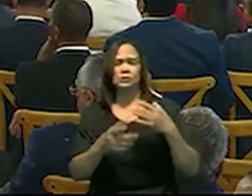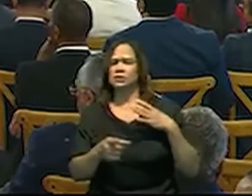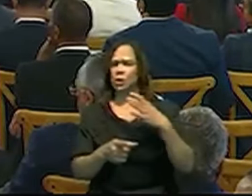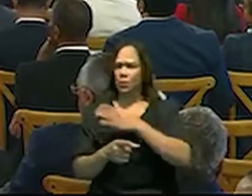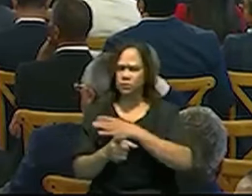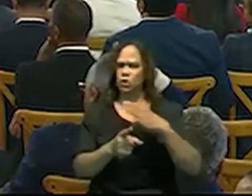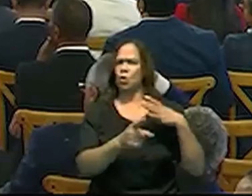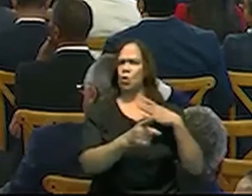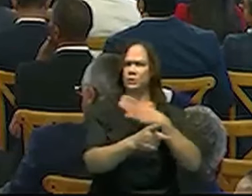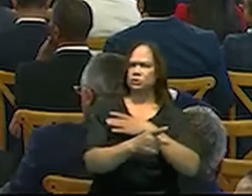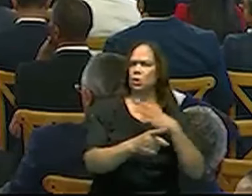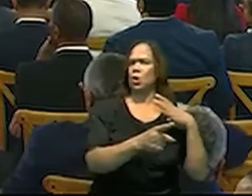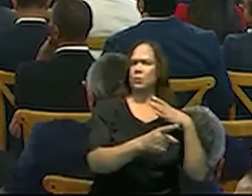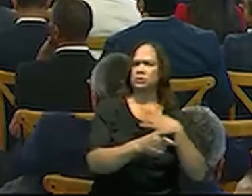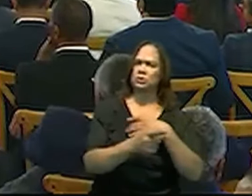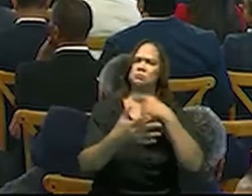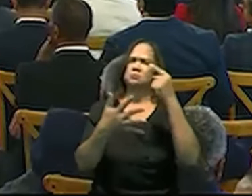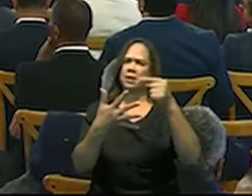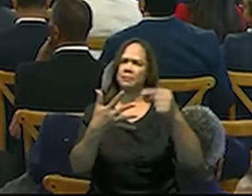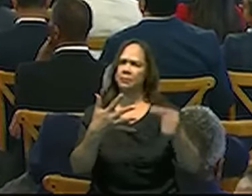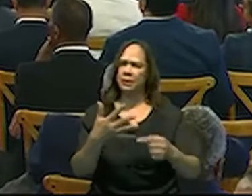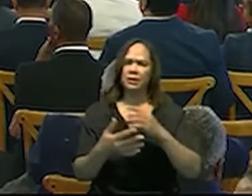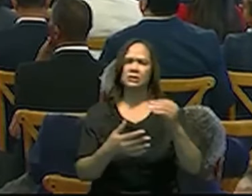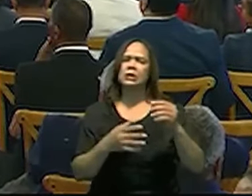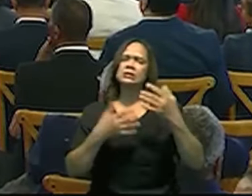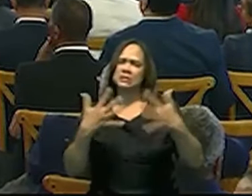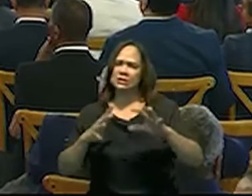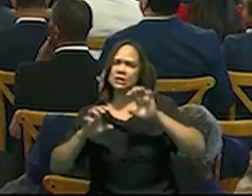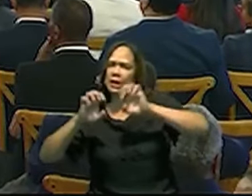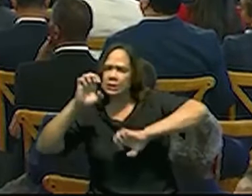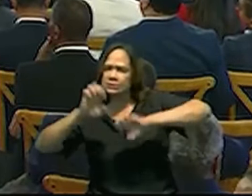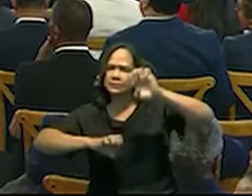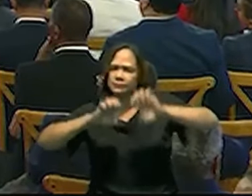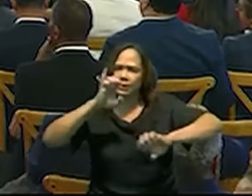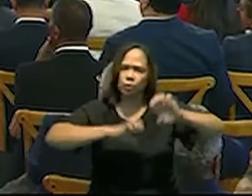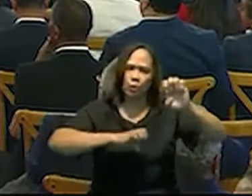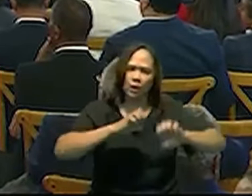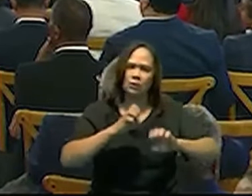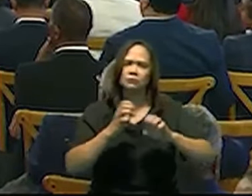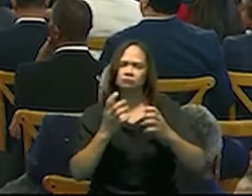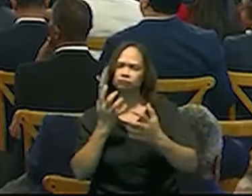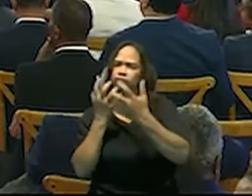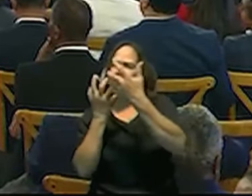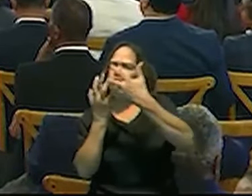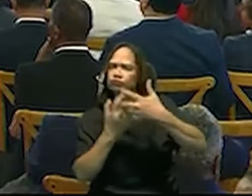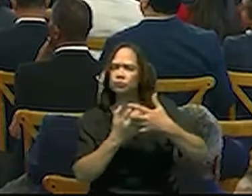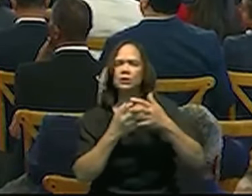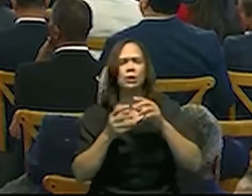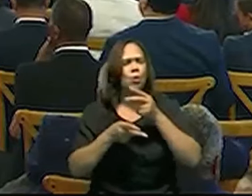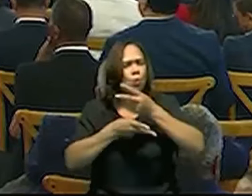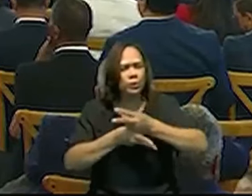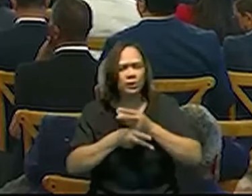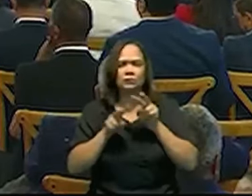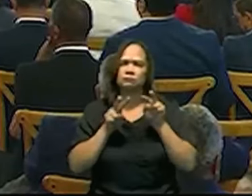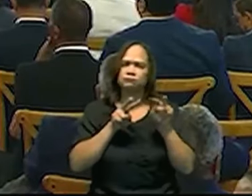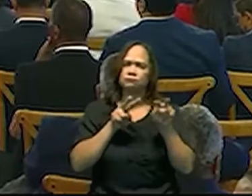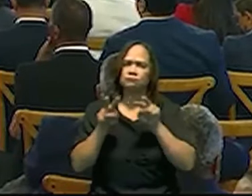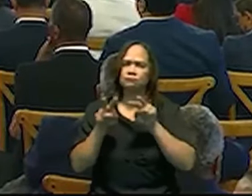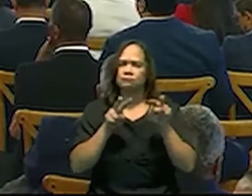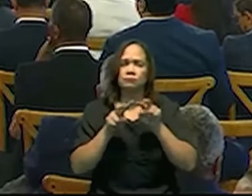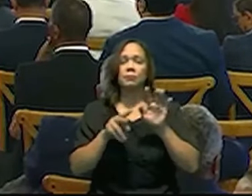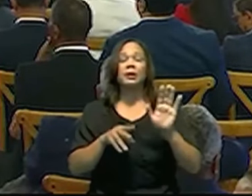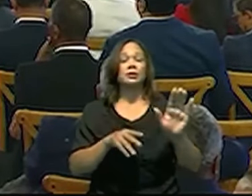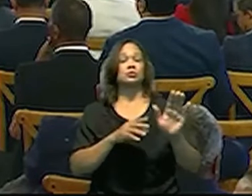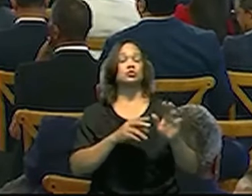comisiones que hemos mencionado han sido analizadas debidamente, con mucha prudencia, para que ninguna de